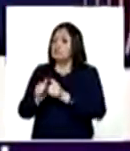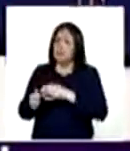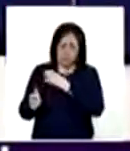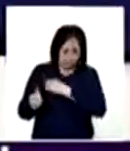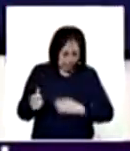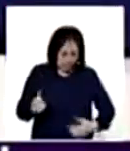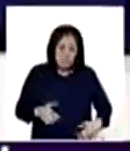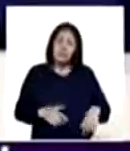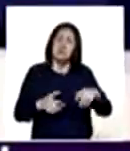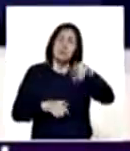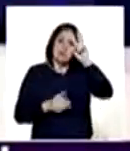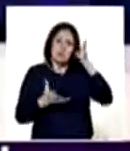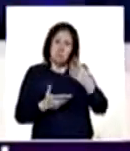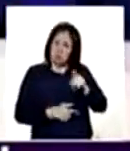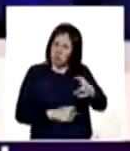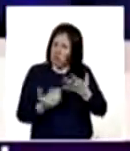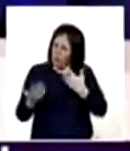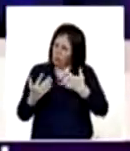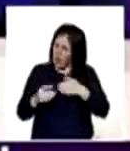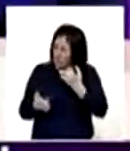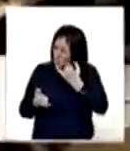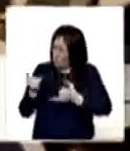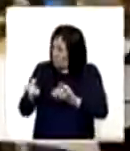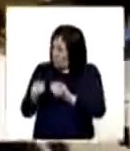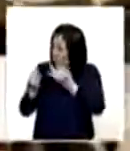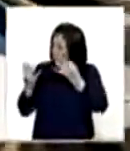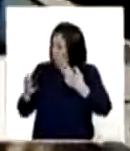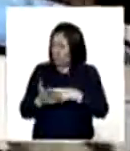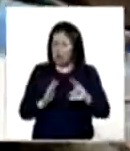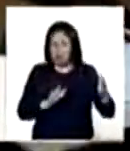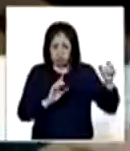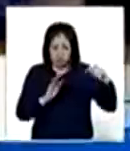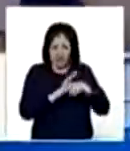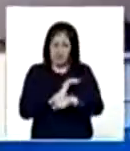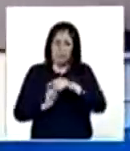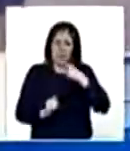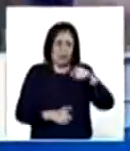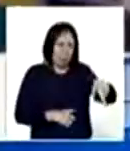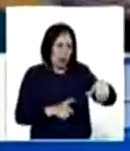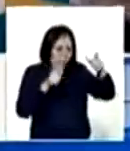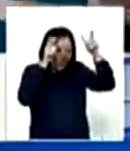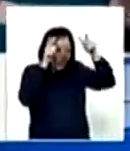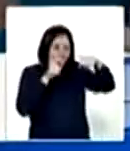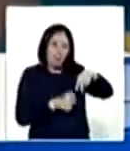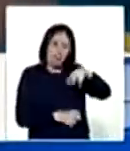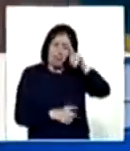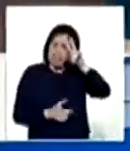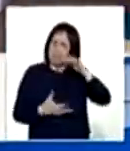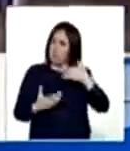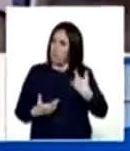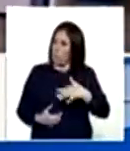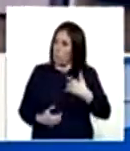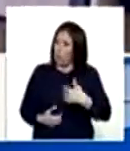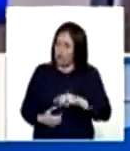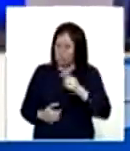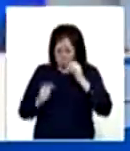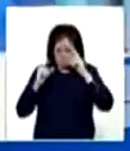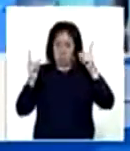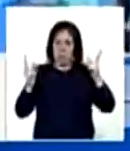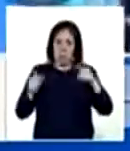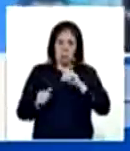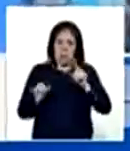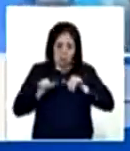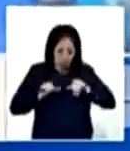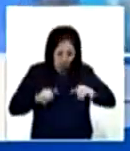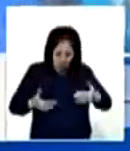de violencia, de acoso, de feminicidios en su país. El reinado Miss Perú ha sorprendido. Es que las candidatas no hablaron de sus